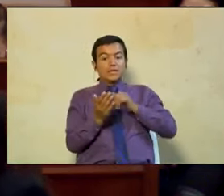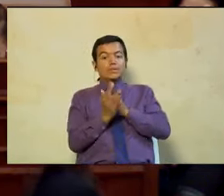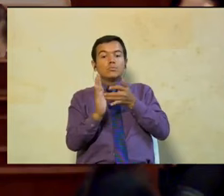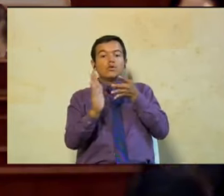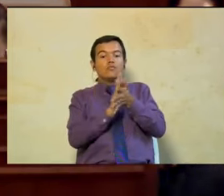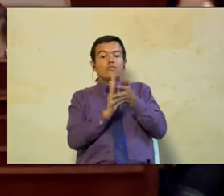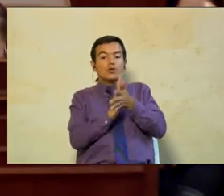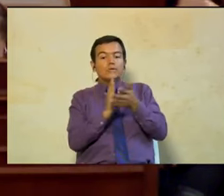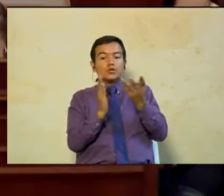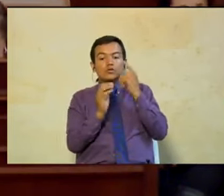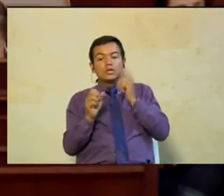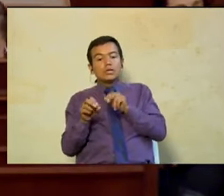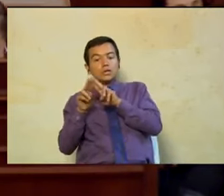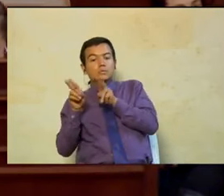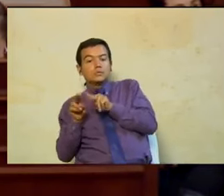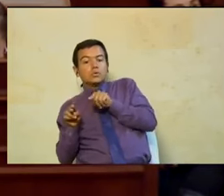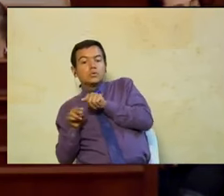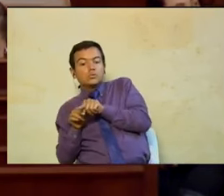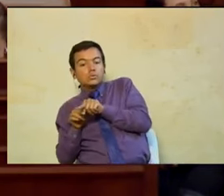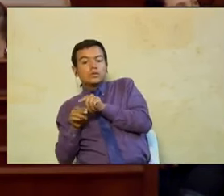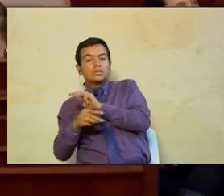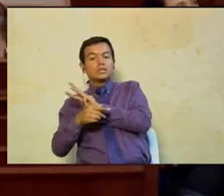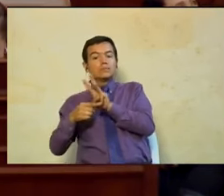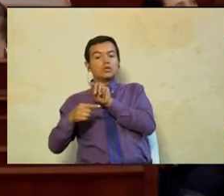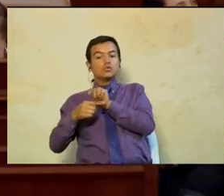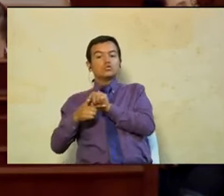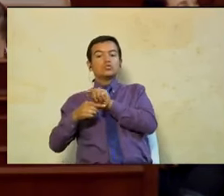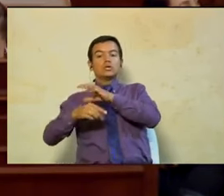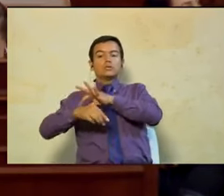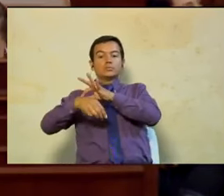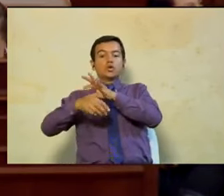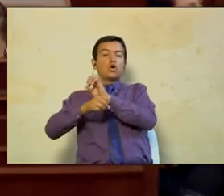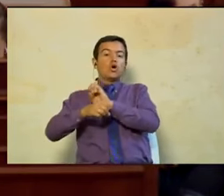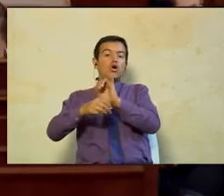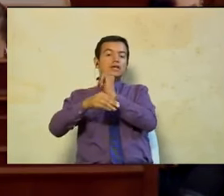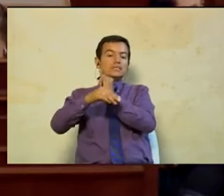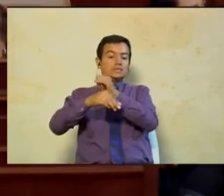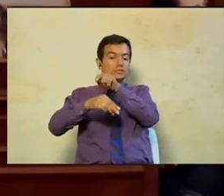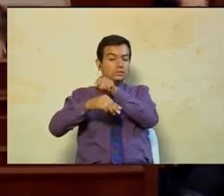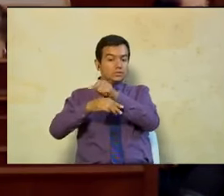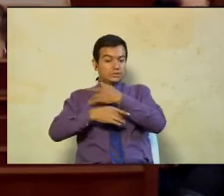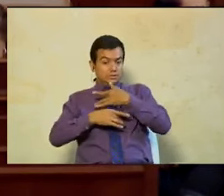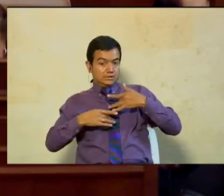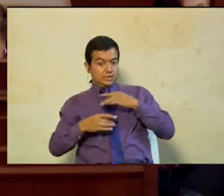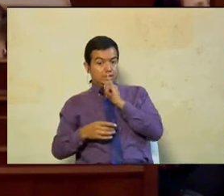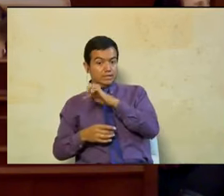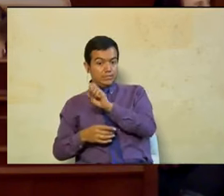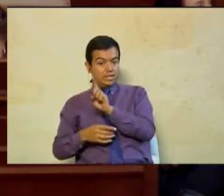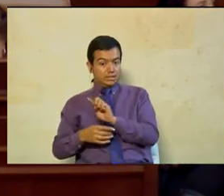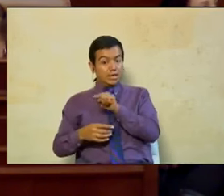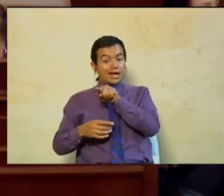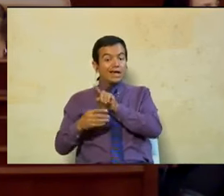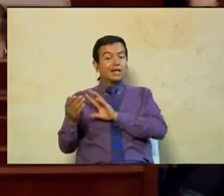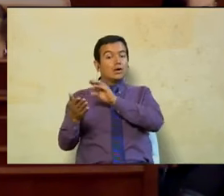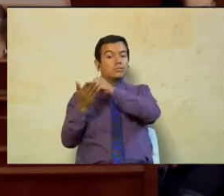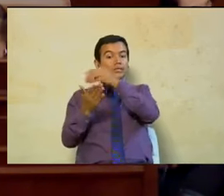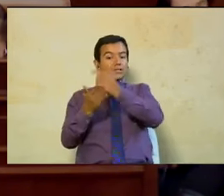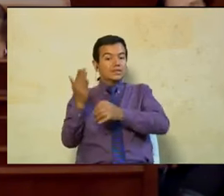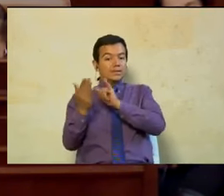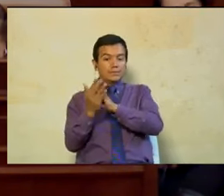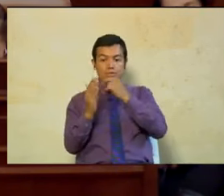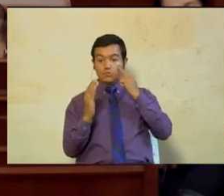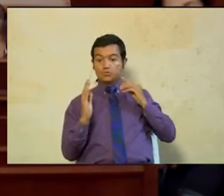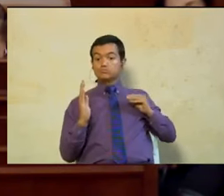sobre la página web del Médico i o la institución prestadora de servicios de salud de la cual deberá contener como mínimo lo